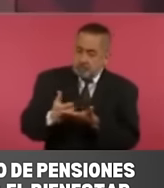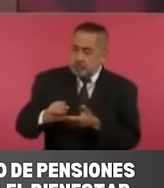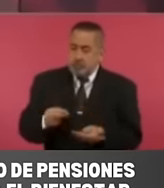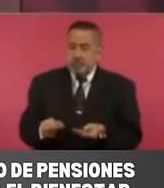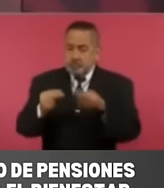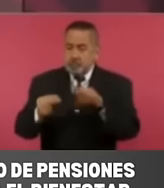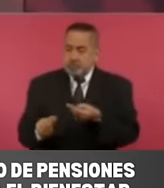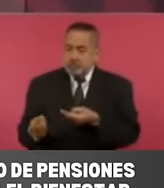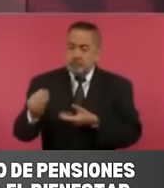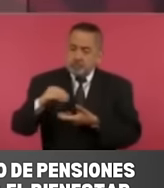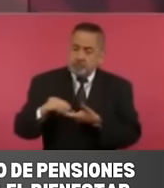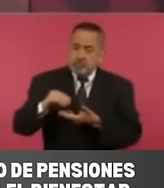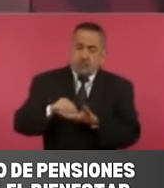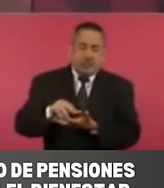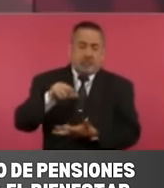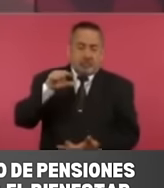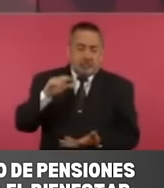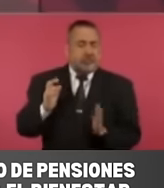que